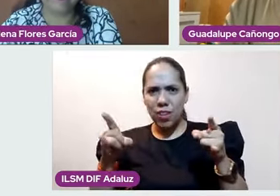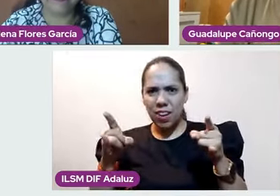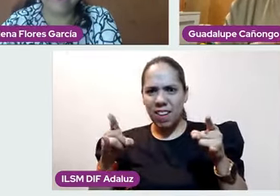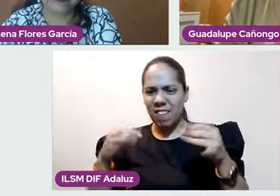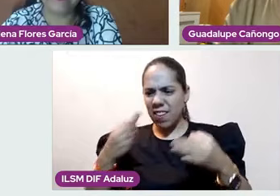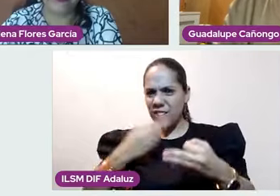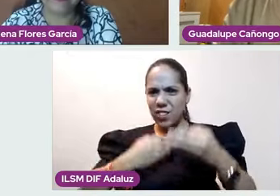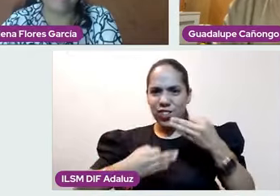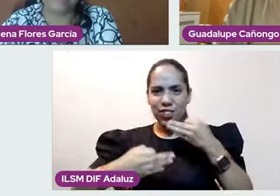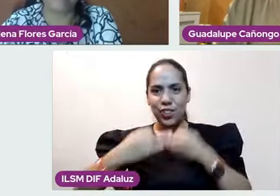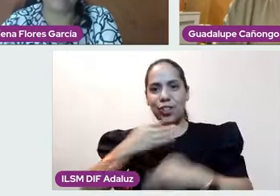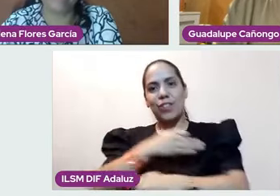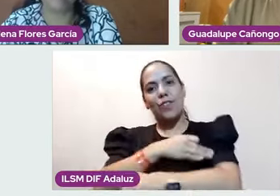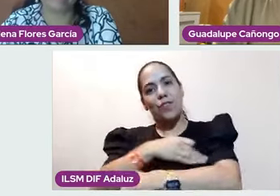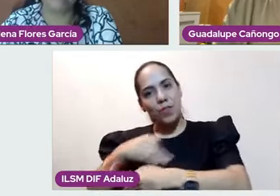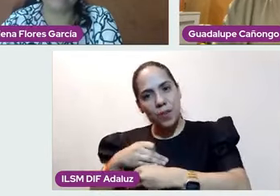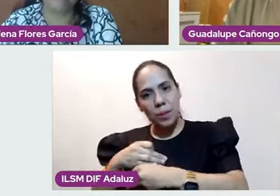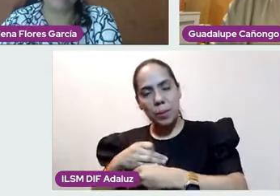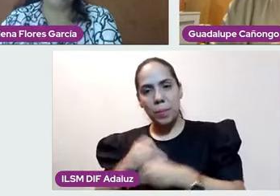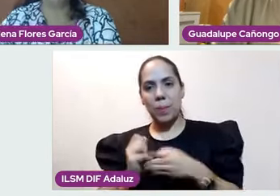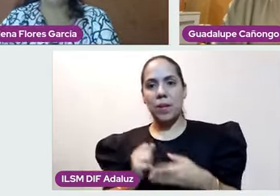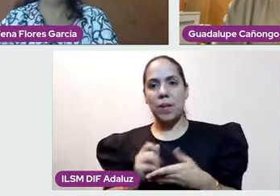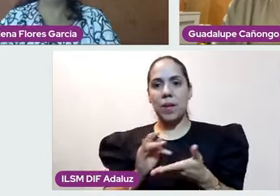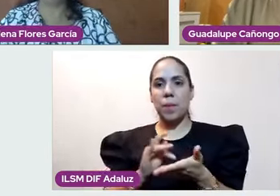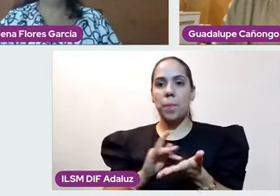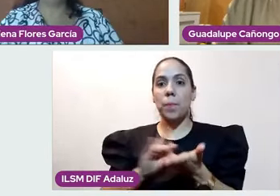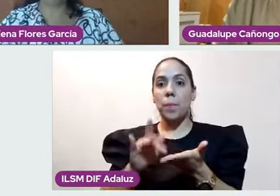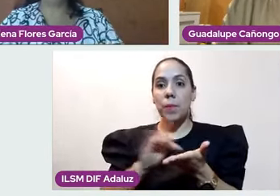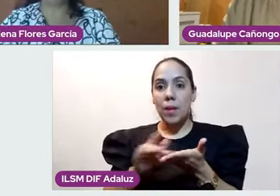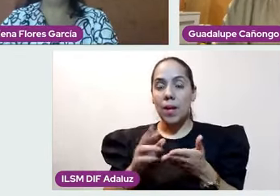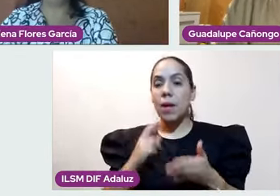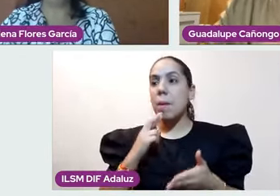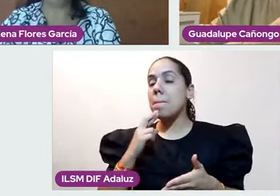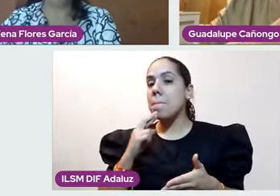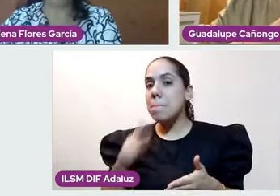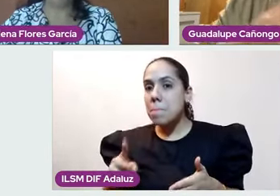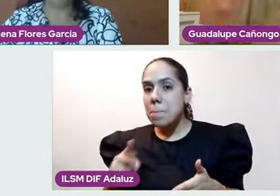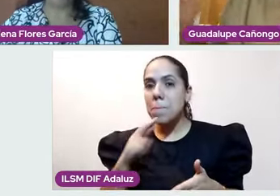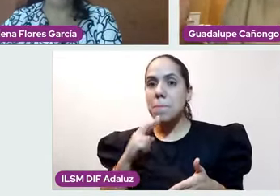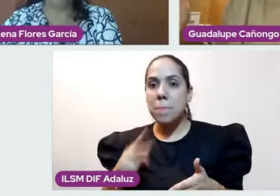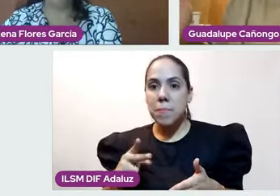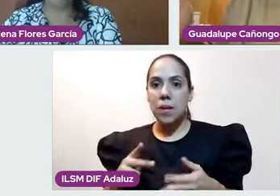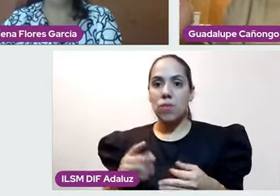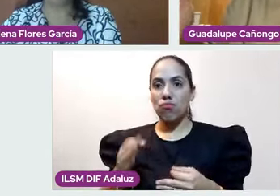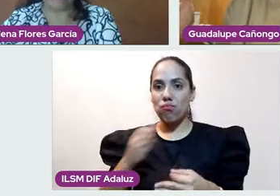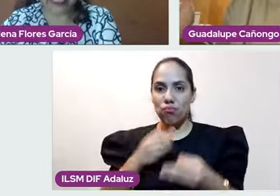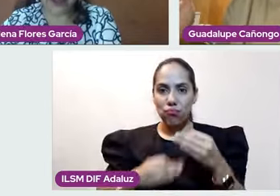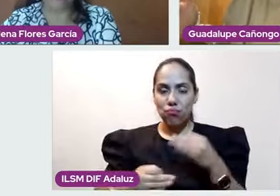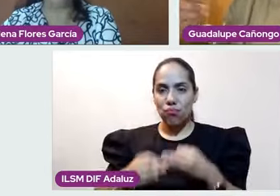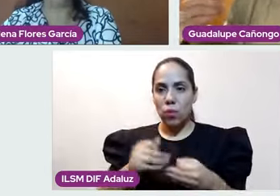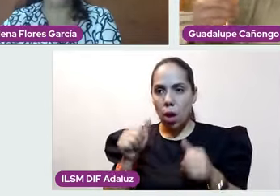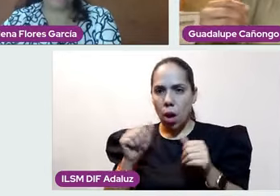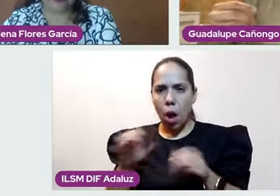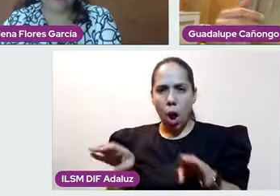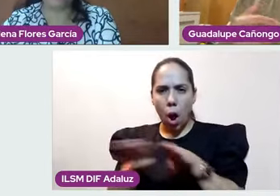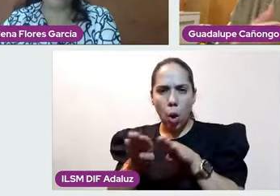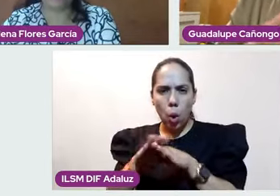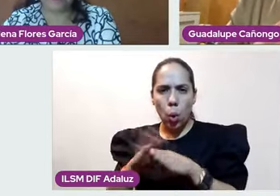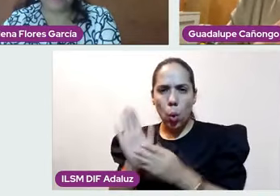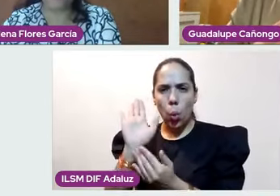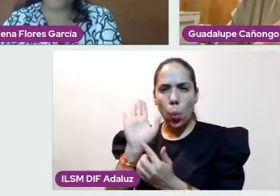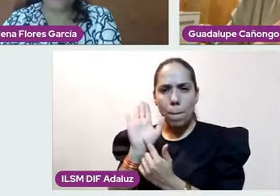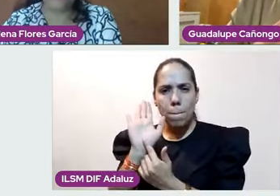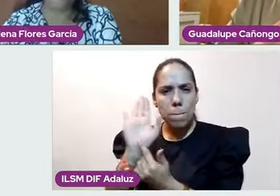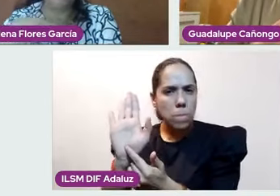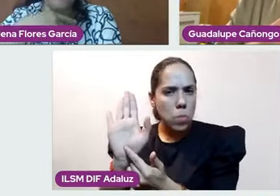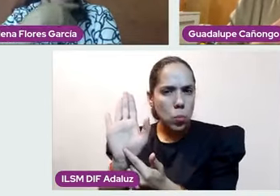digitalización, apoya a mejorar la imagen de la vejez de la sociedad. Porque cuando volteamos